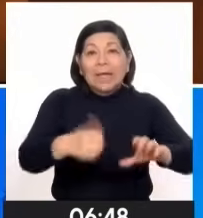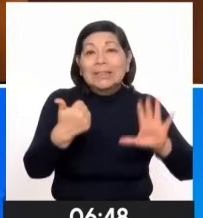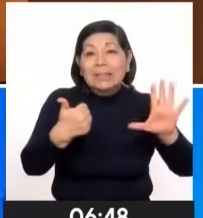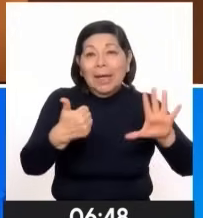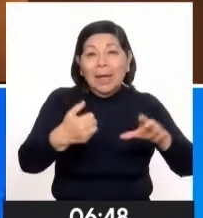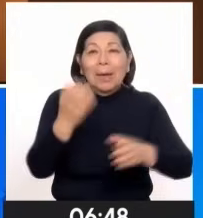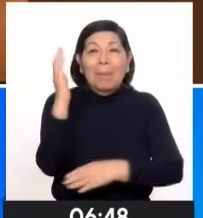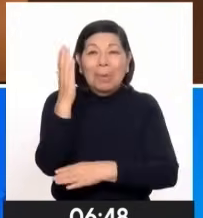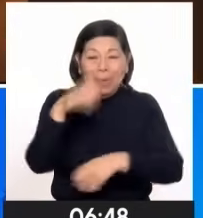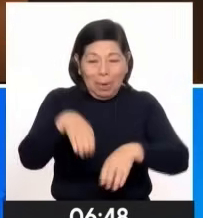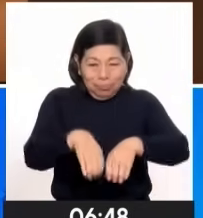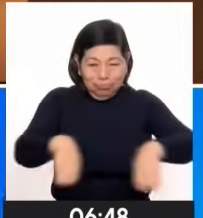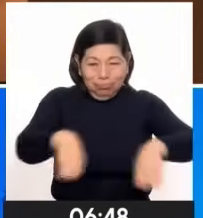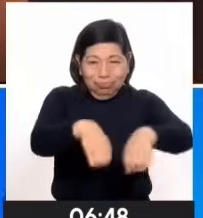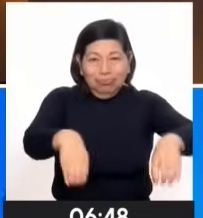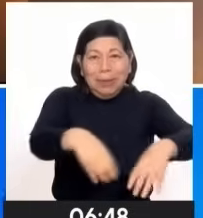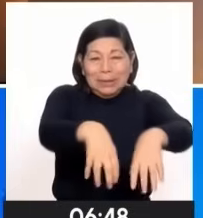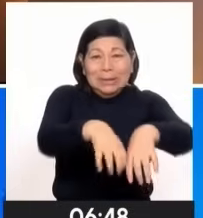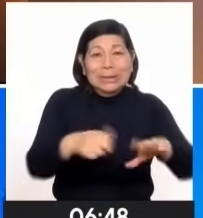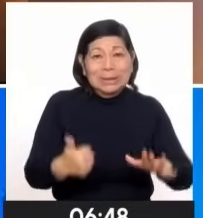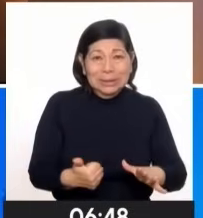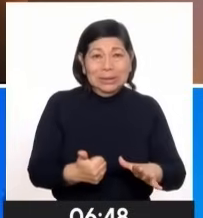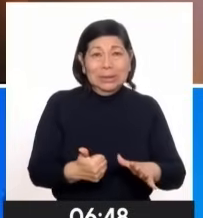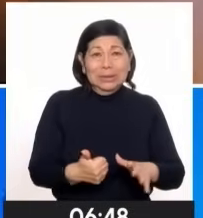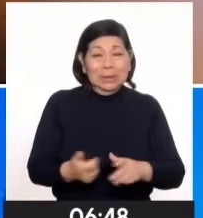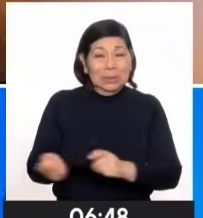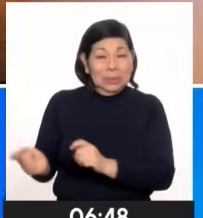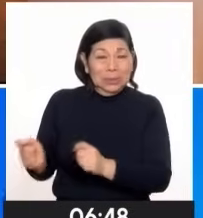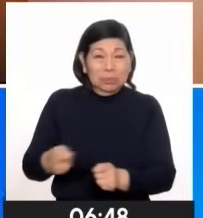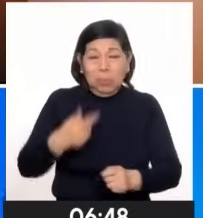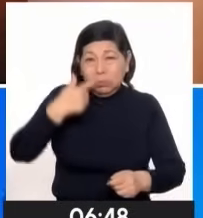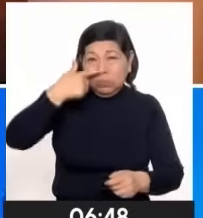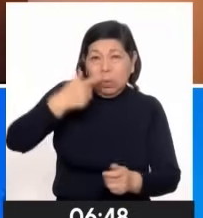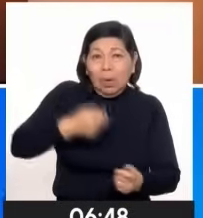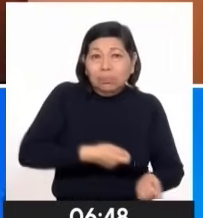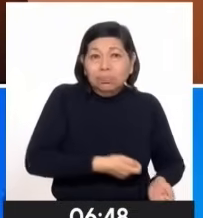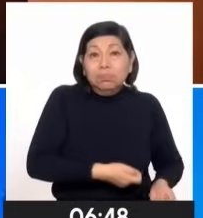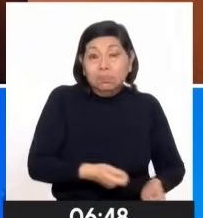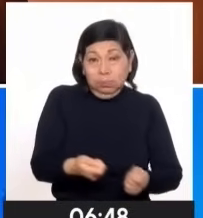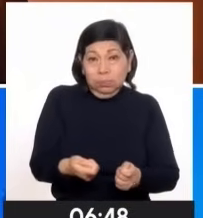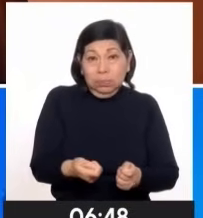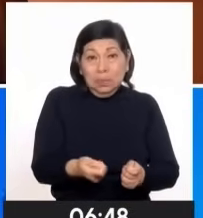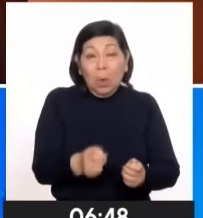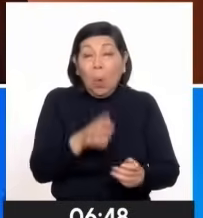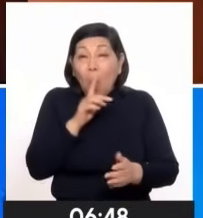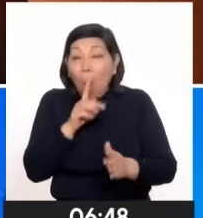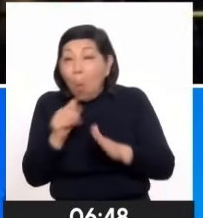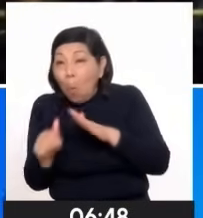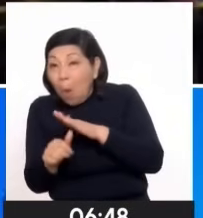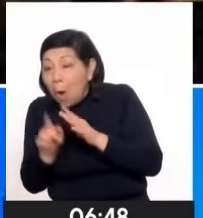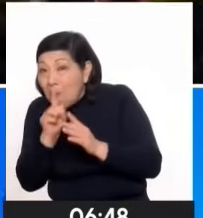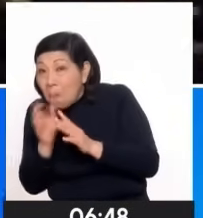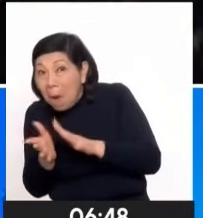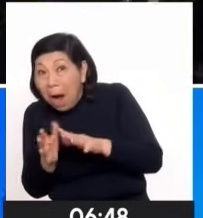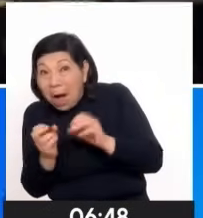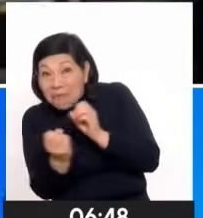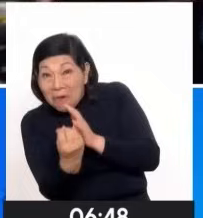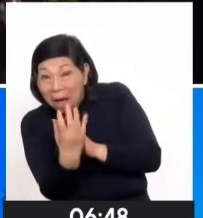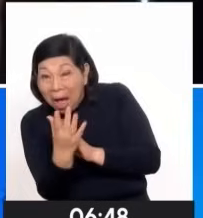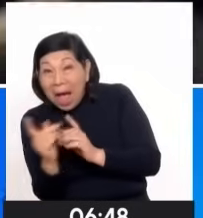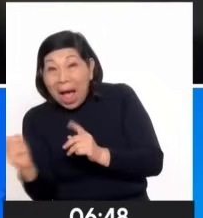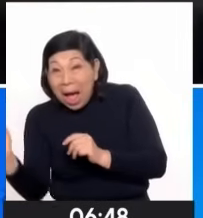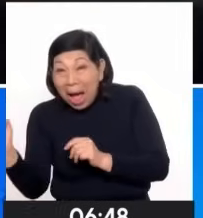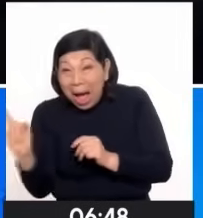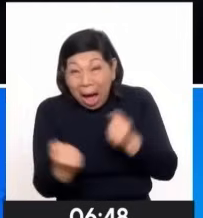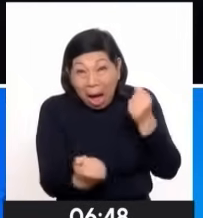troncos que bloquearon la vía tenían una galonera de combustible en los matorrales y solamente estaban coordinando la llegada de